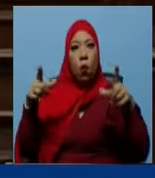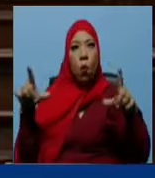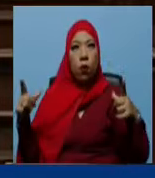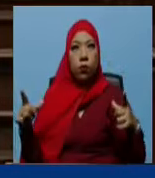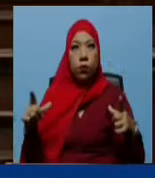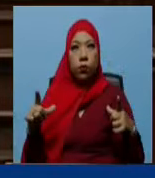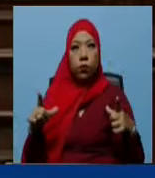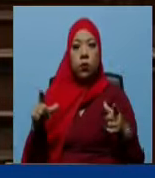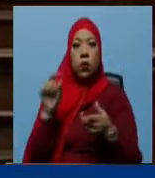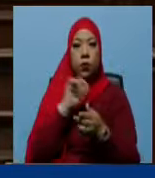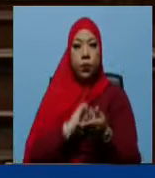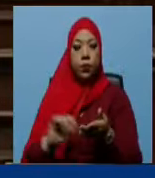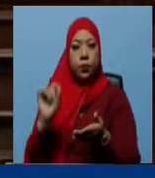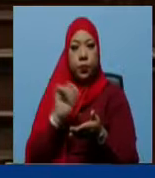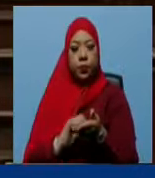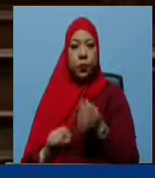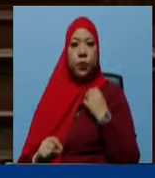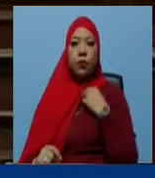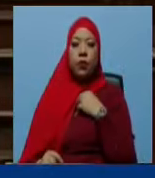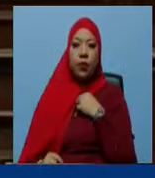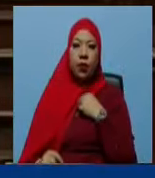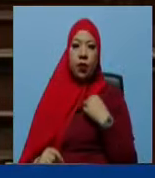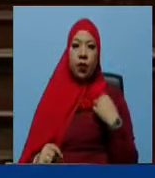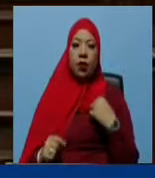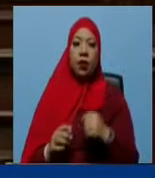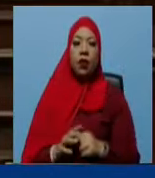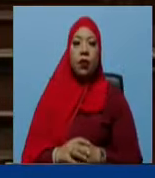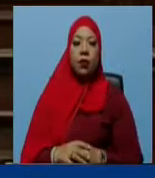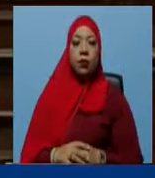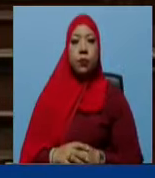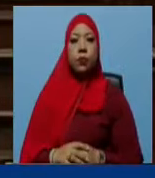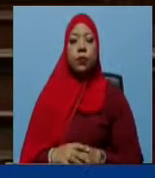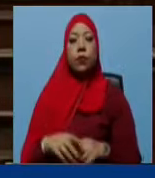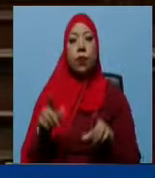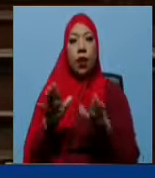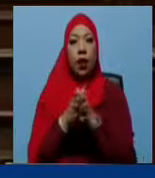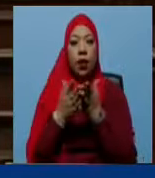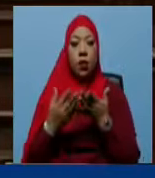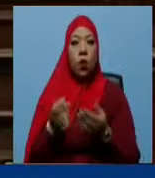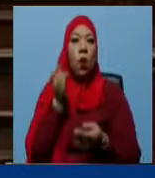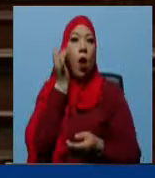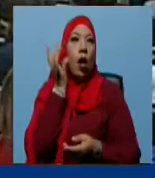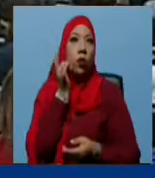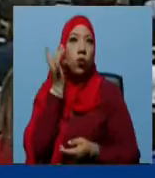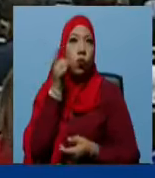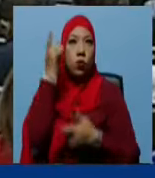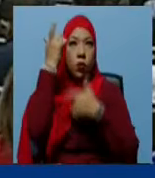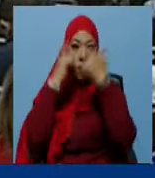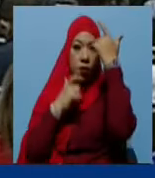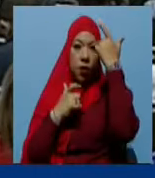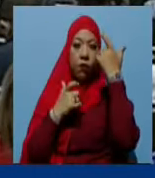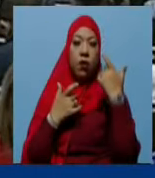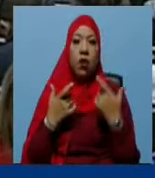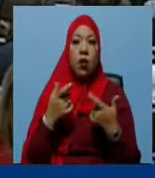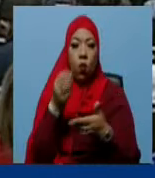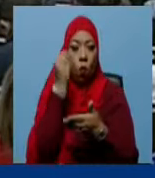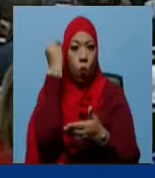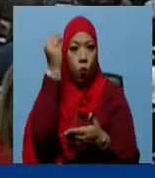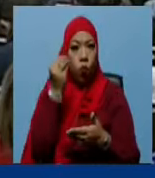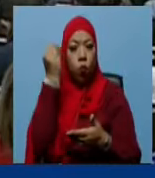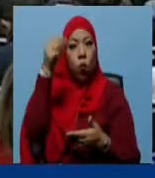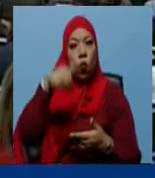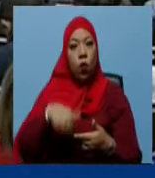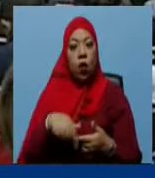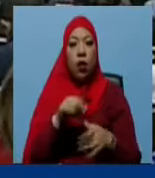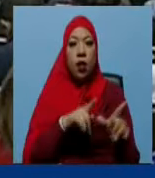el lenguaje escrito. Y estábamos analizando el libro azul del comandante Chávez. Este libro me lo entregaron hoy,